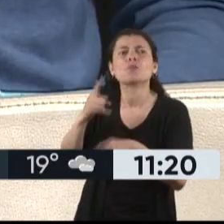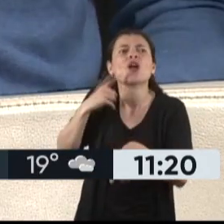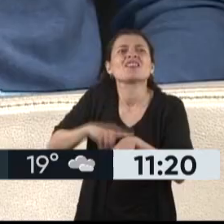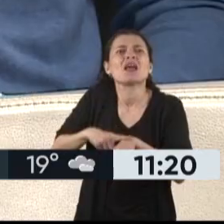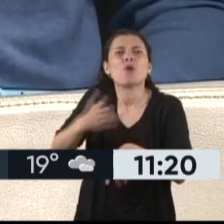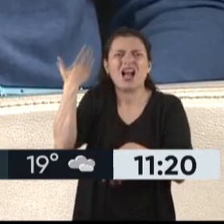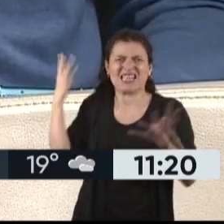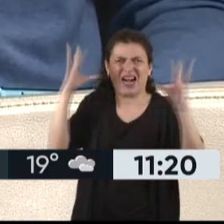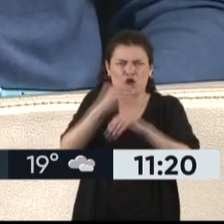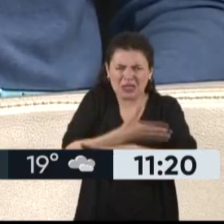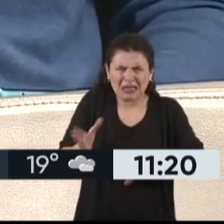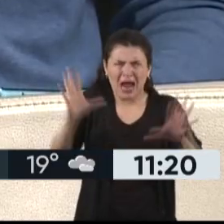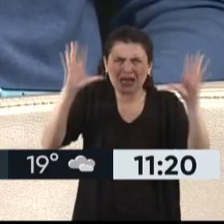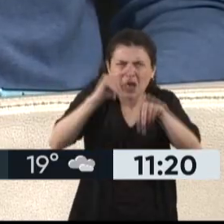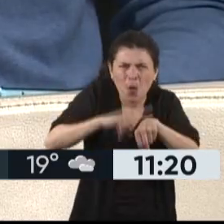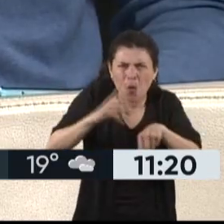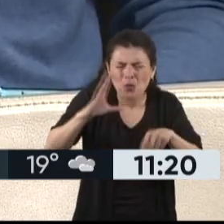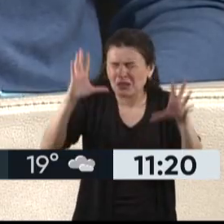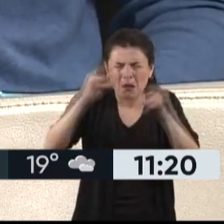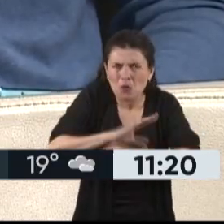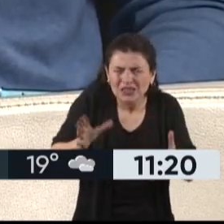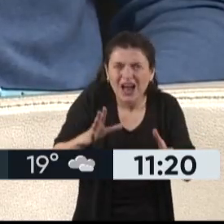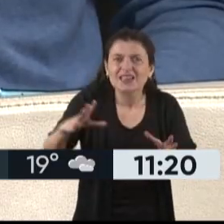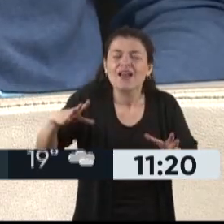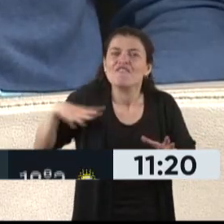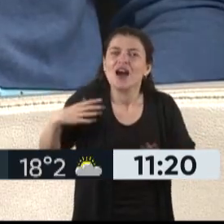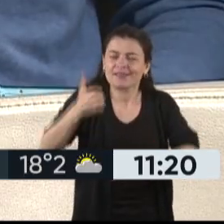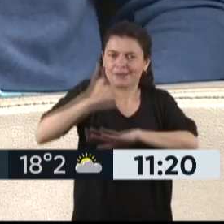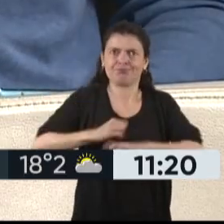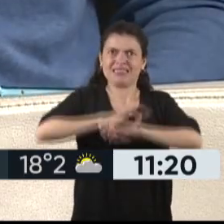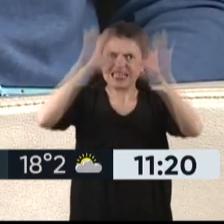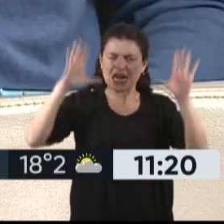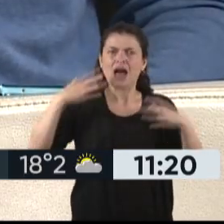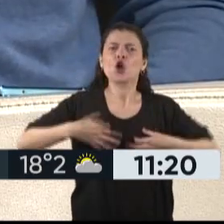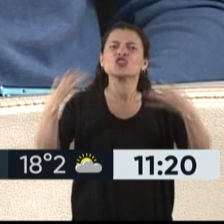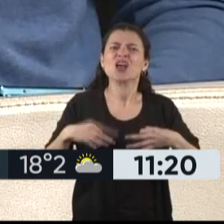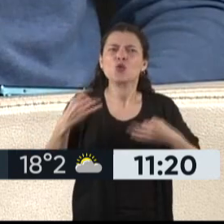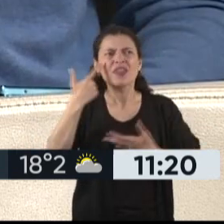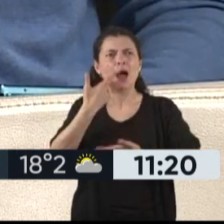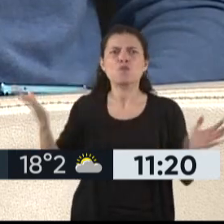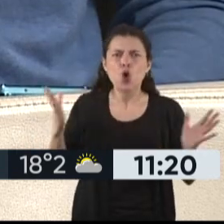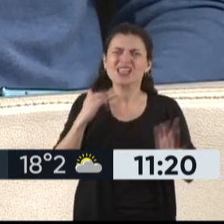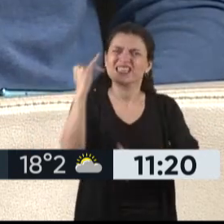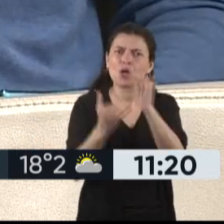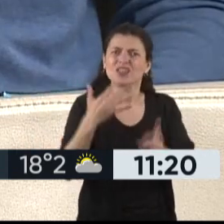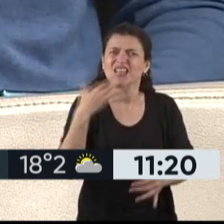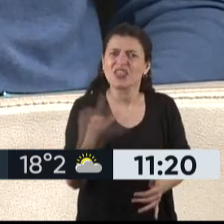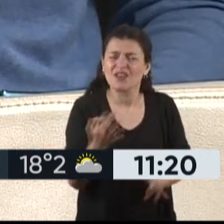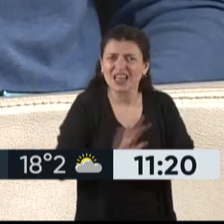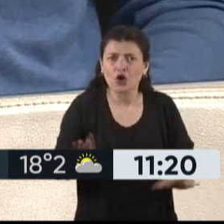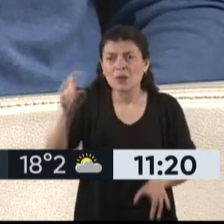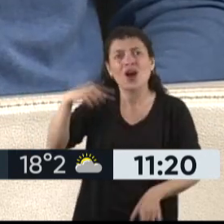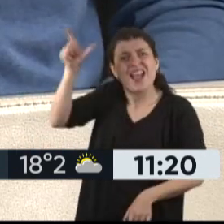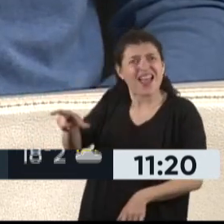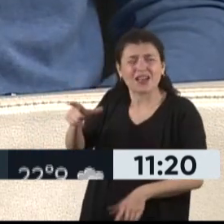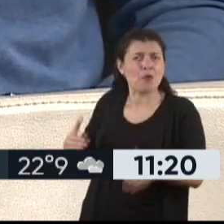cuenta que fue asesorado ayer? ¿Por qué no intentó, de alguna manera, una explicación más sólida a partir de que es quizás el principal